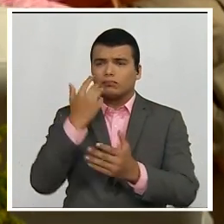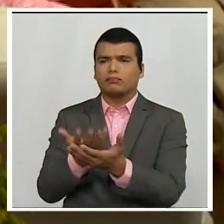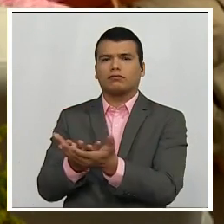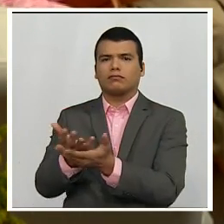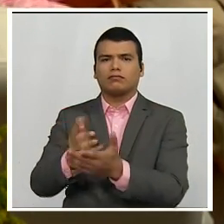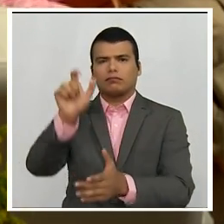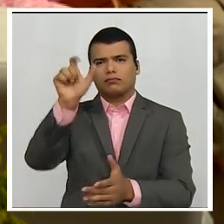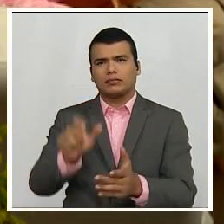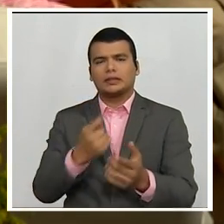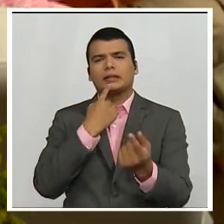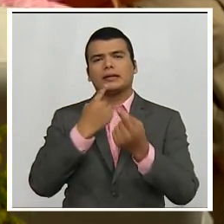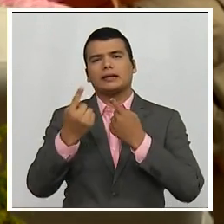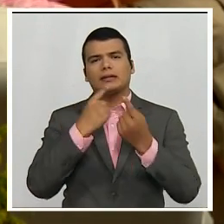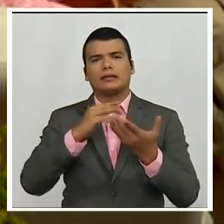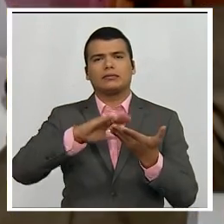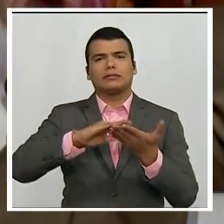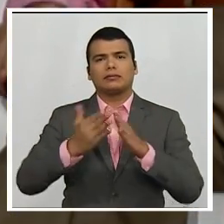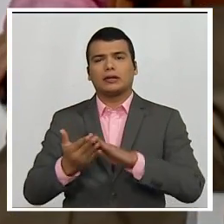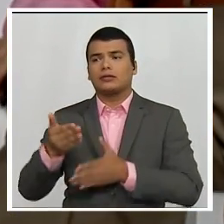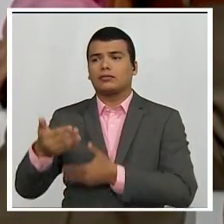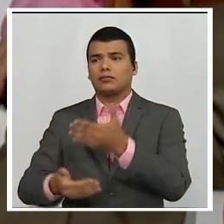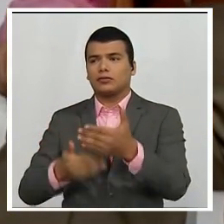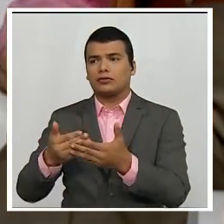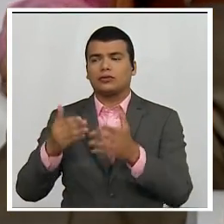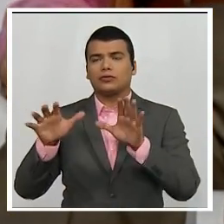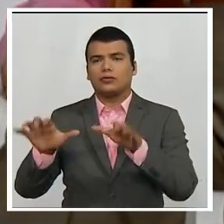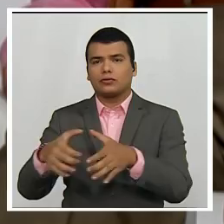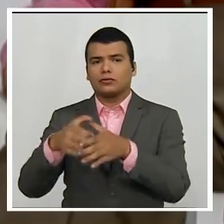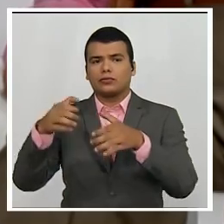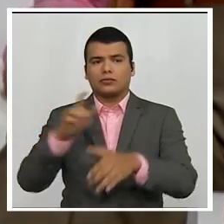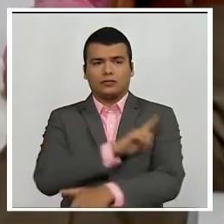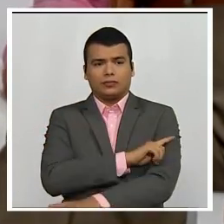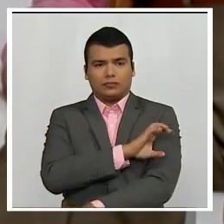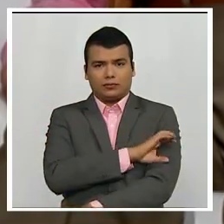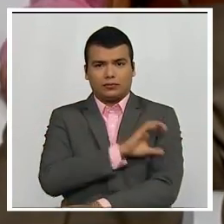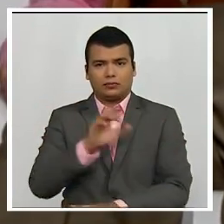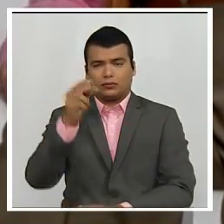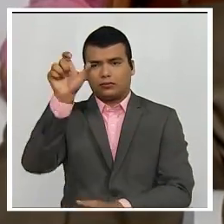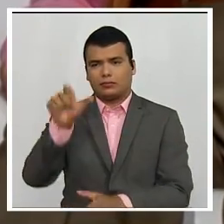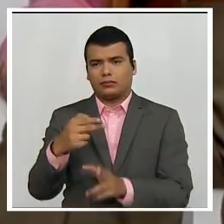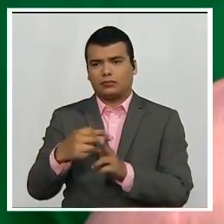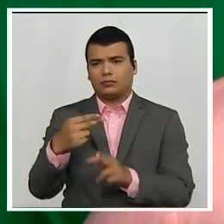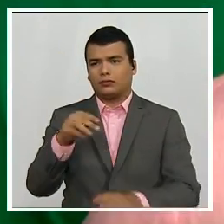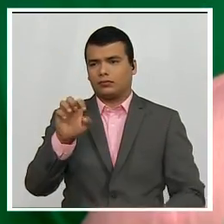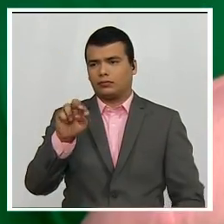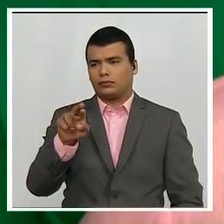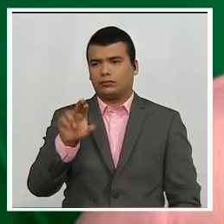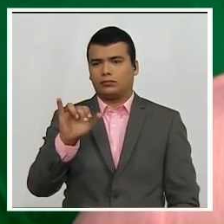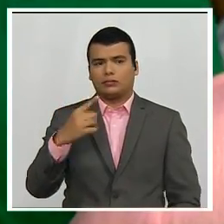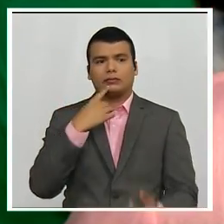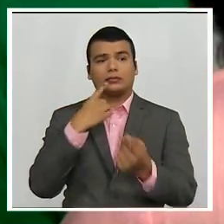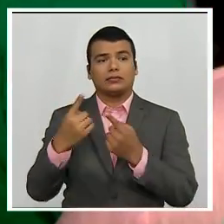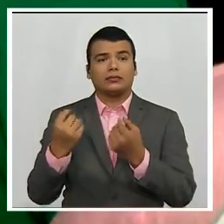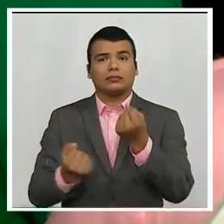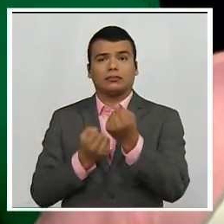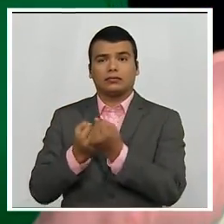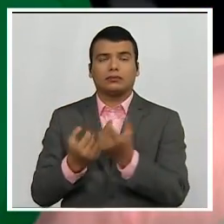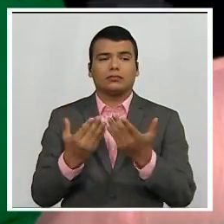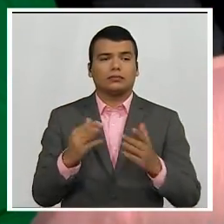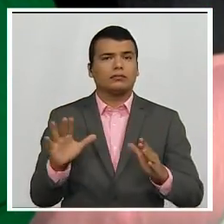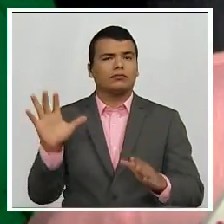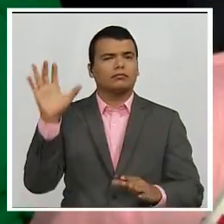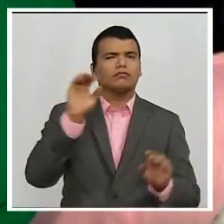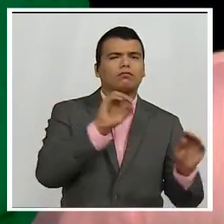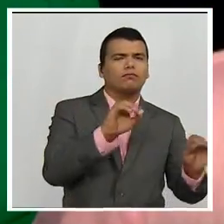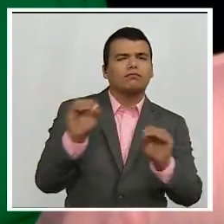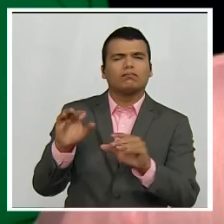facilitador de los diálogos de paz entre el gobierno y las farc henry acosta patiño la pedagogía es que la gente entienda